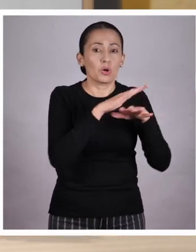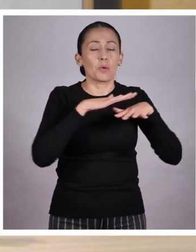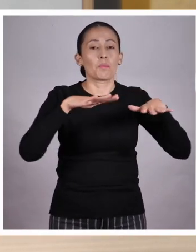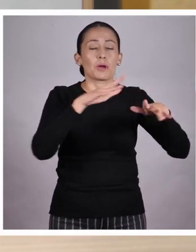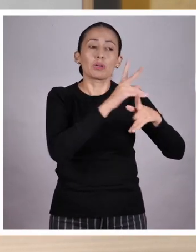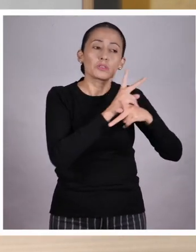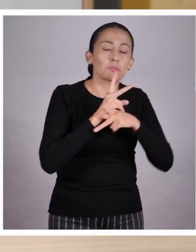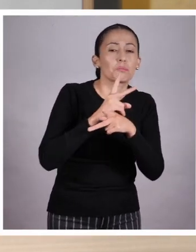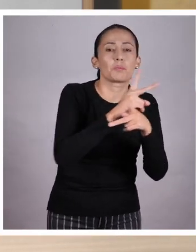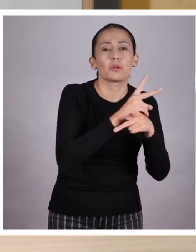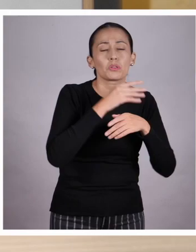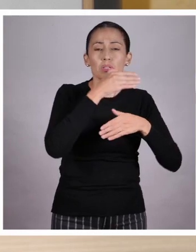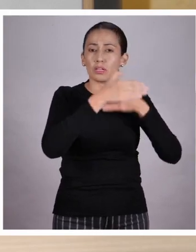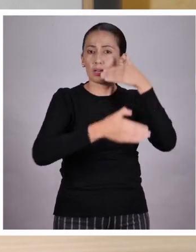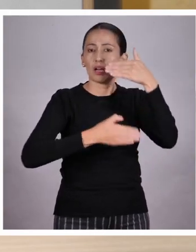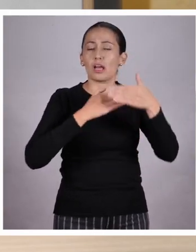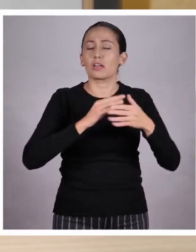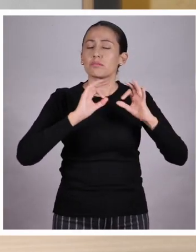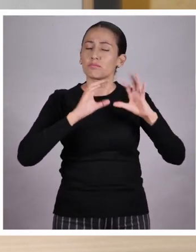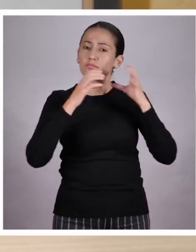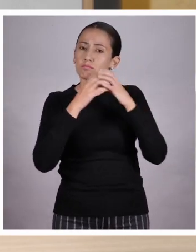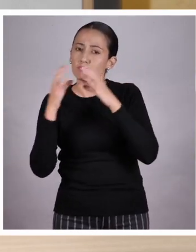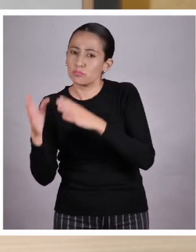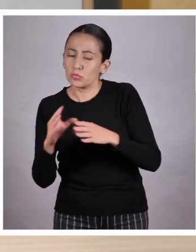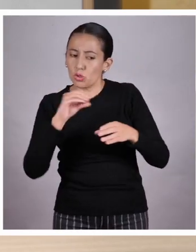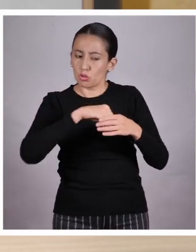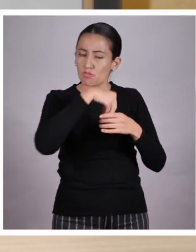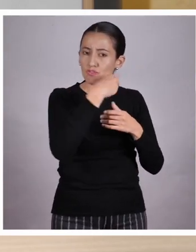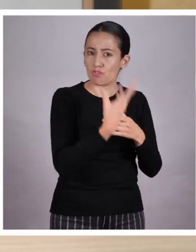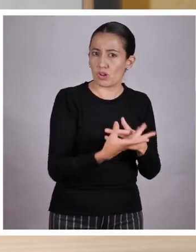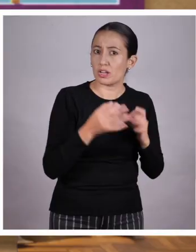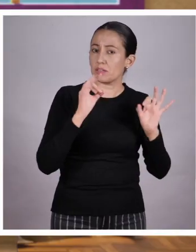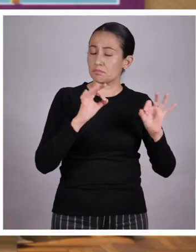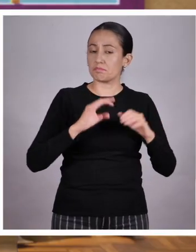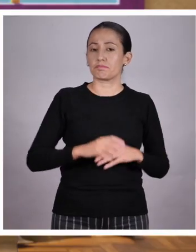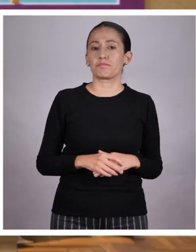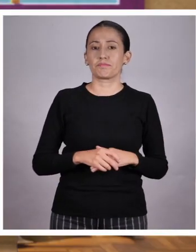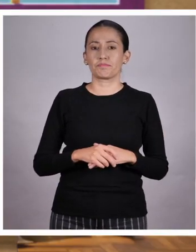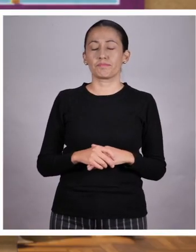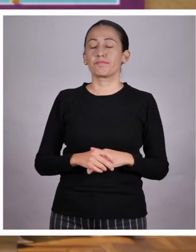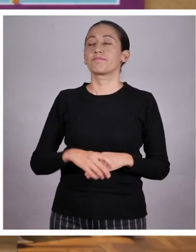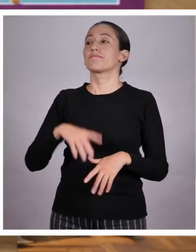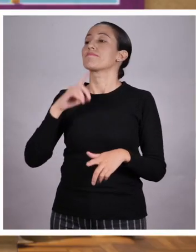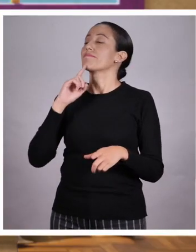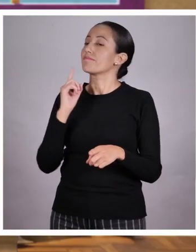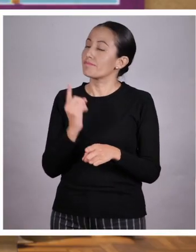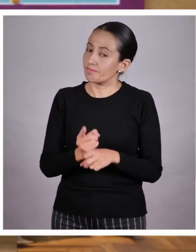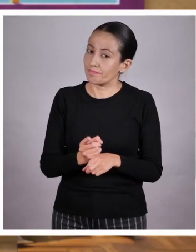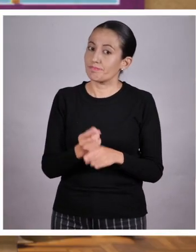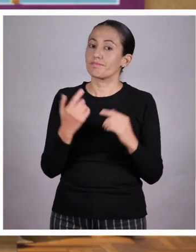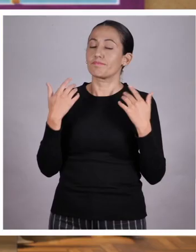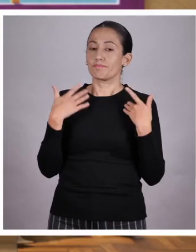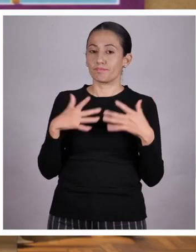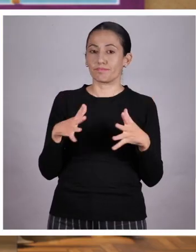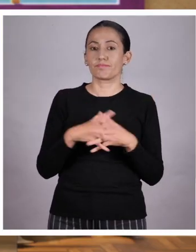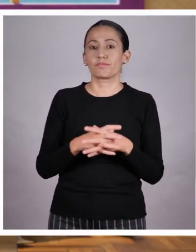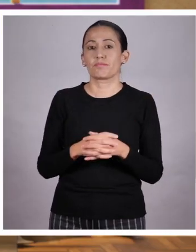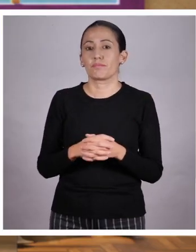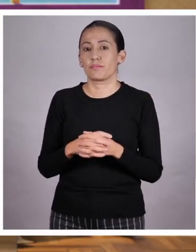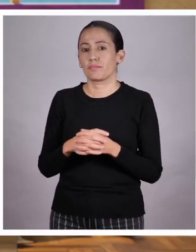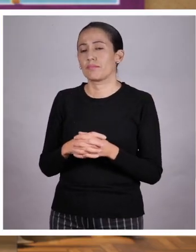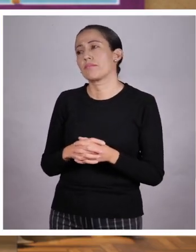de proteger a todos los ciudadanos ecuatorianos, vivan dentro o fuera del territorio nacional. ¡Ah! ¡Qué interesante! Léeme